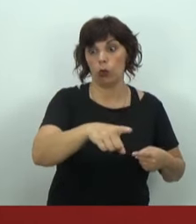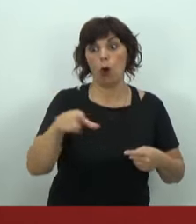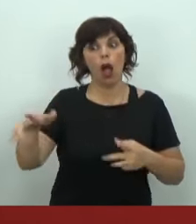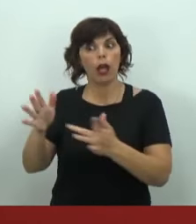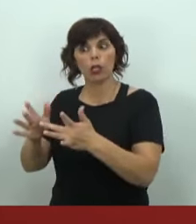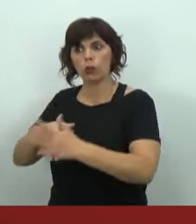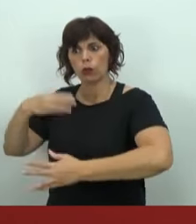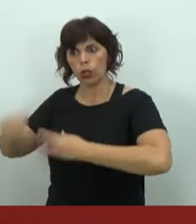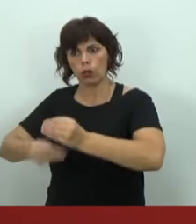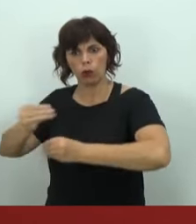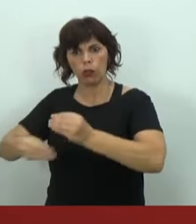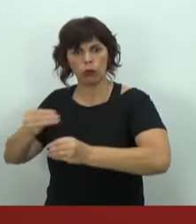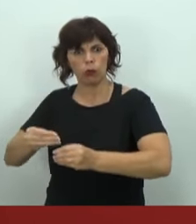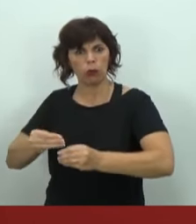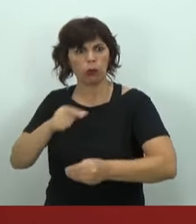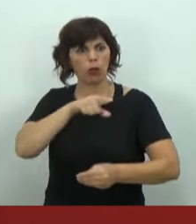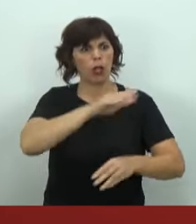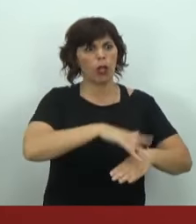Tenemos que saber una cosa, querido oyente.